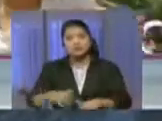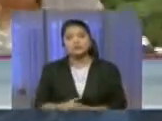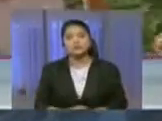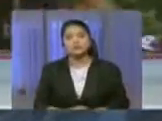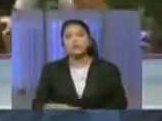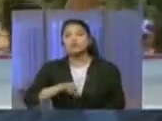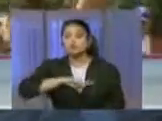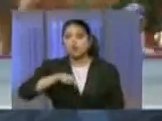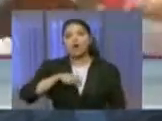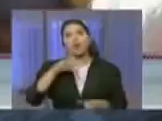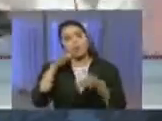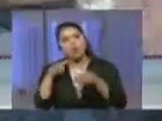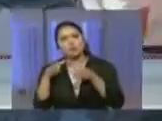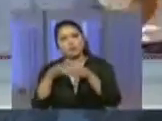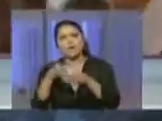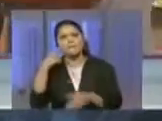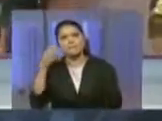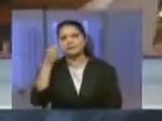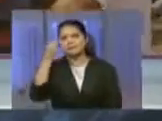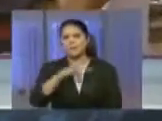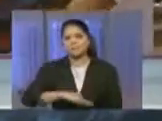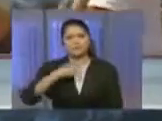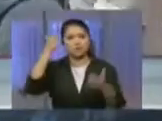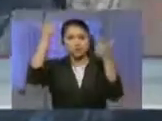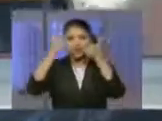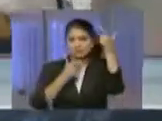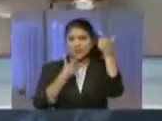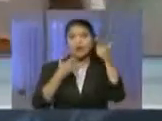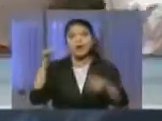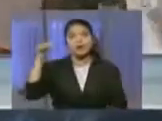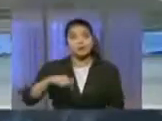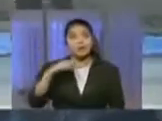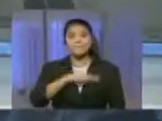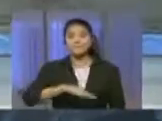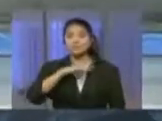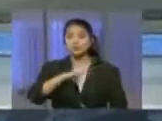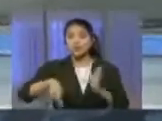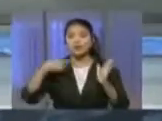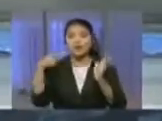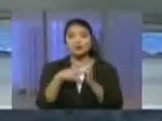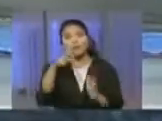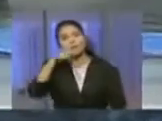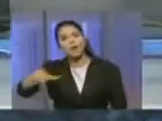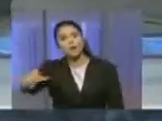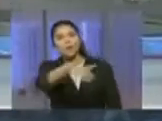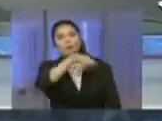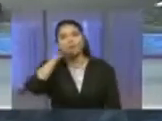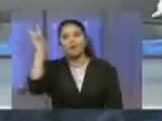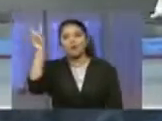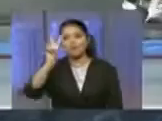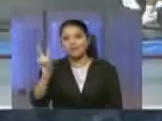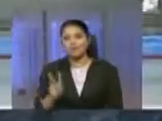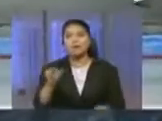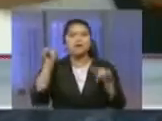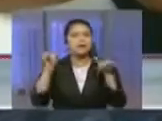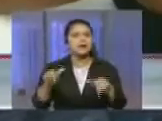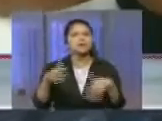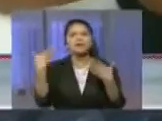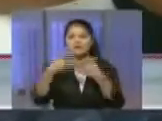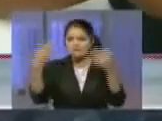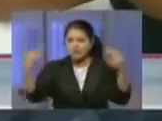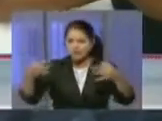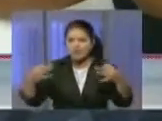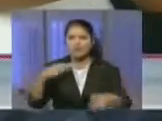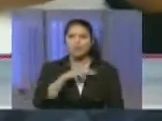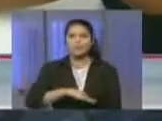un movimiento creemos que somos la misión de Chávez La Misión recreación para el pueblo venezolano esto es la verdadera misión